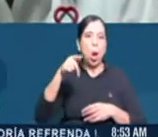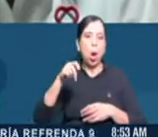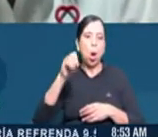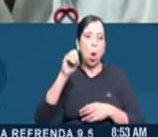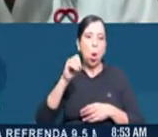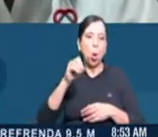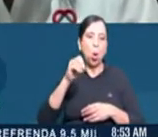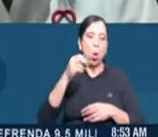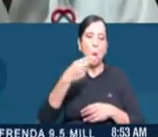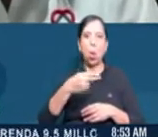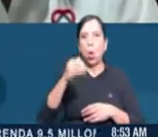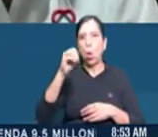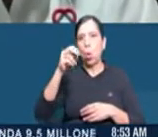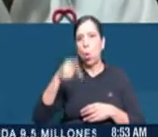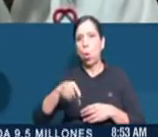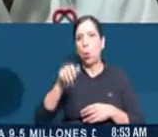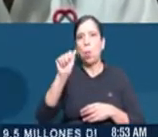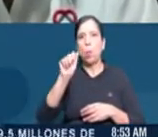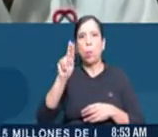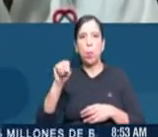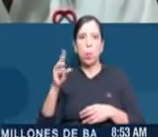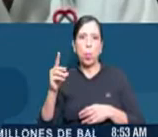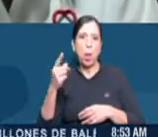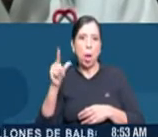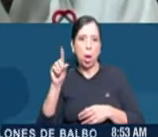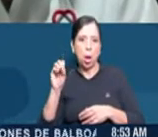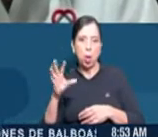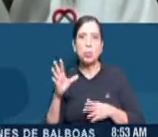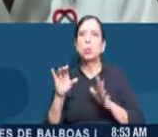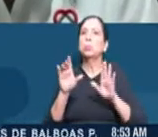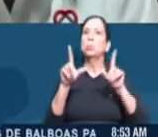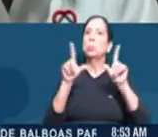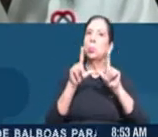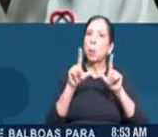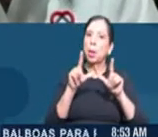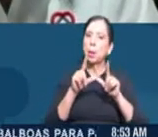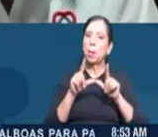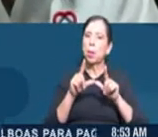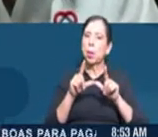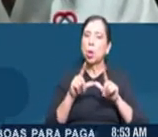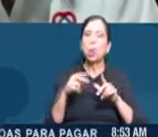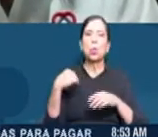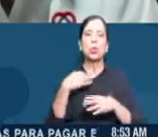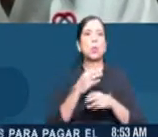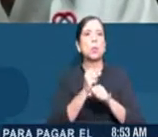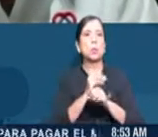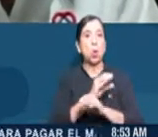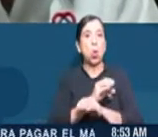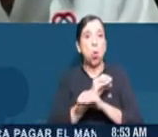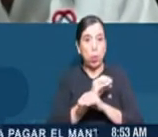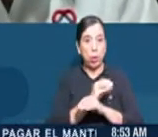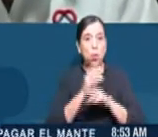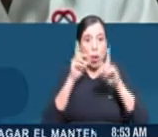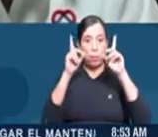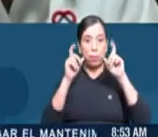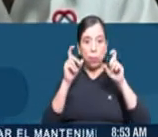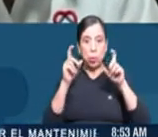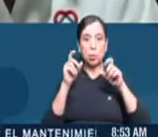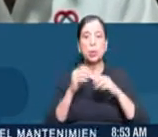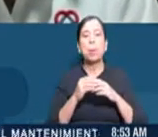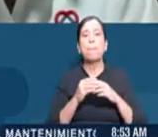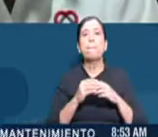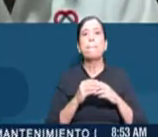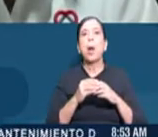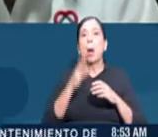lo que nosotros hacemos, algo de las imágenes de las entregas, que nosotros tratamos de ser bien cuidadosos con las fotos, porque